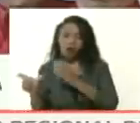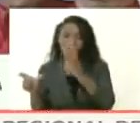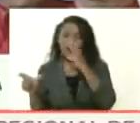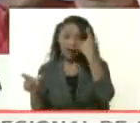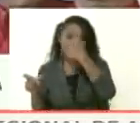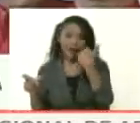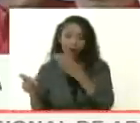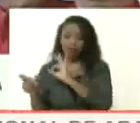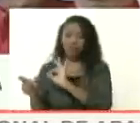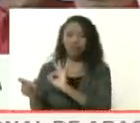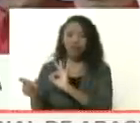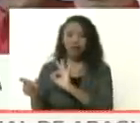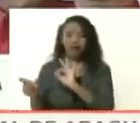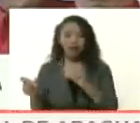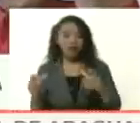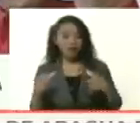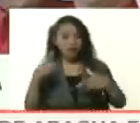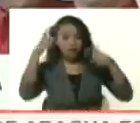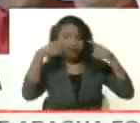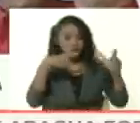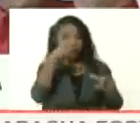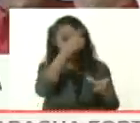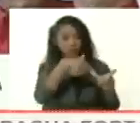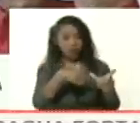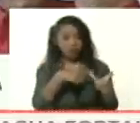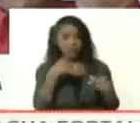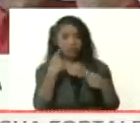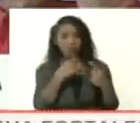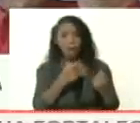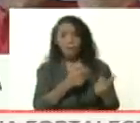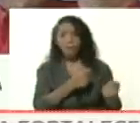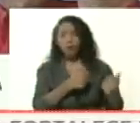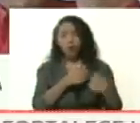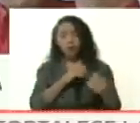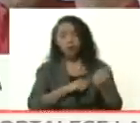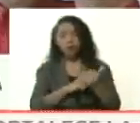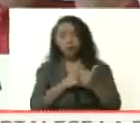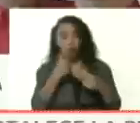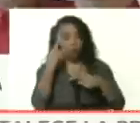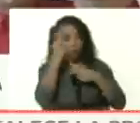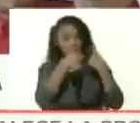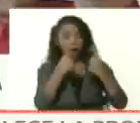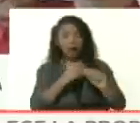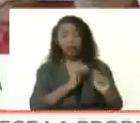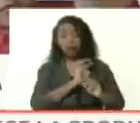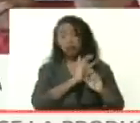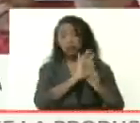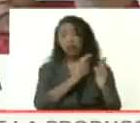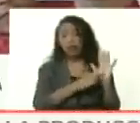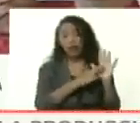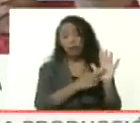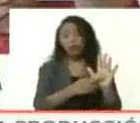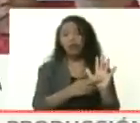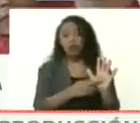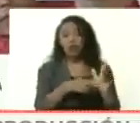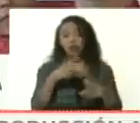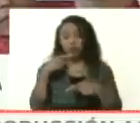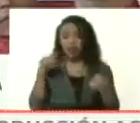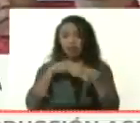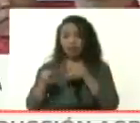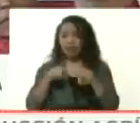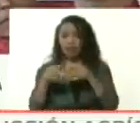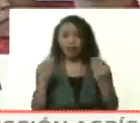criticamos, y cuando salimos a la calle, salimos con nueva fuerza. Se hizo en plena, mira, fue tanta la crítica que en